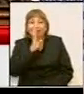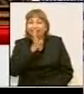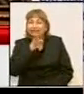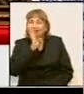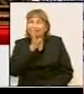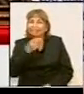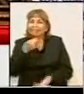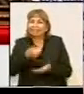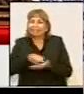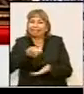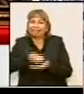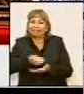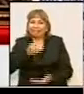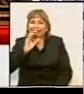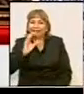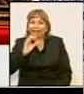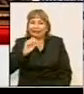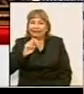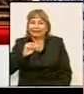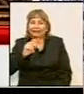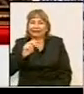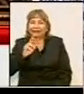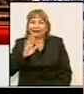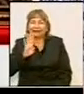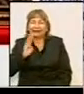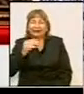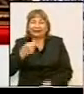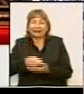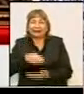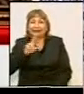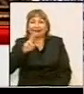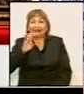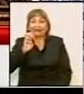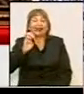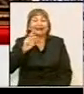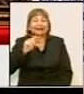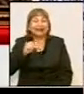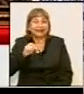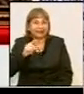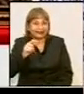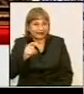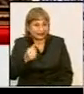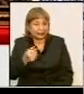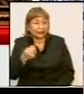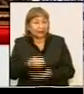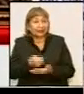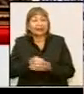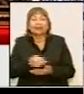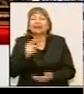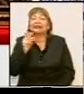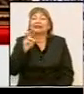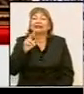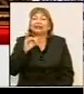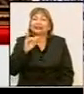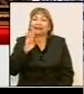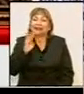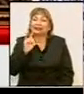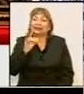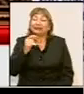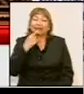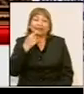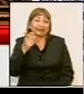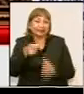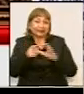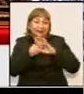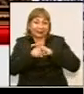la contribución a la renta y en general al esquema tributario de la actividad minera.